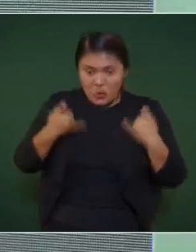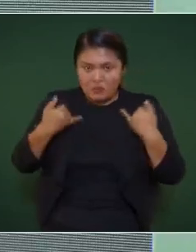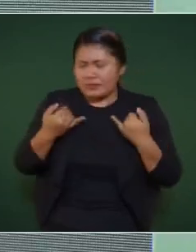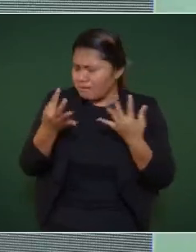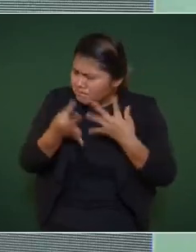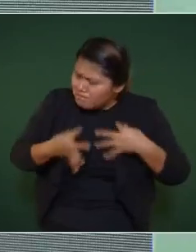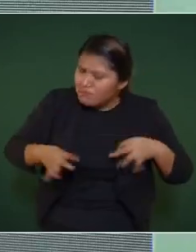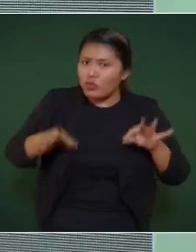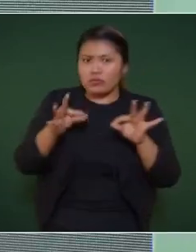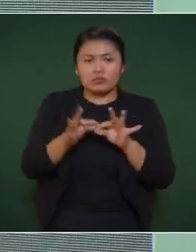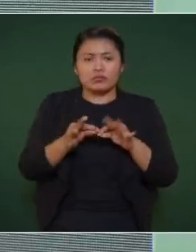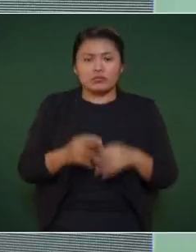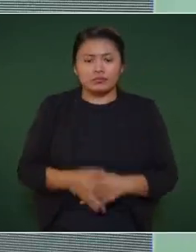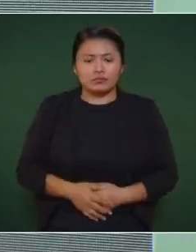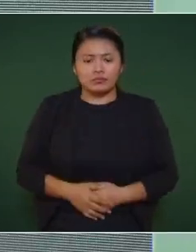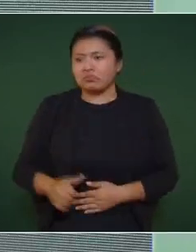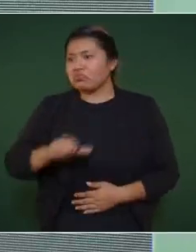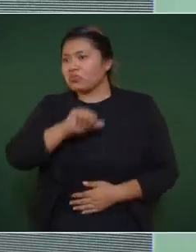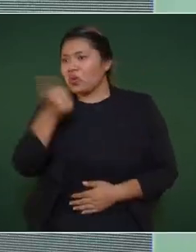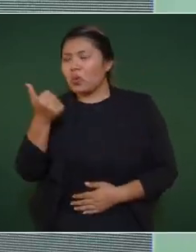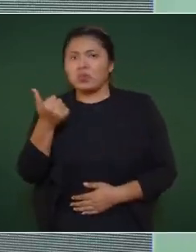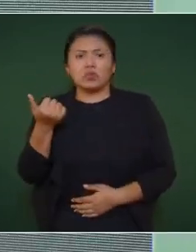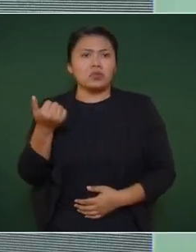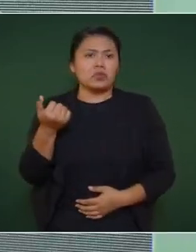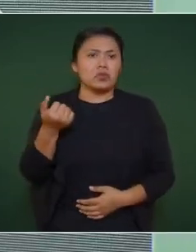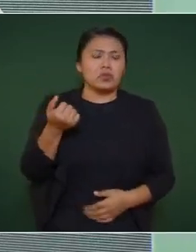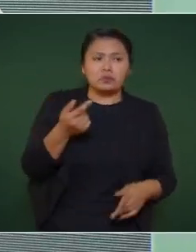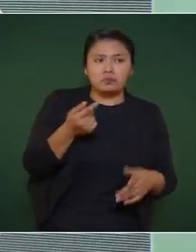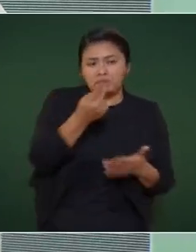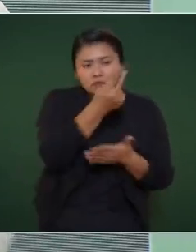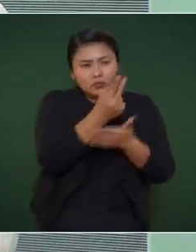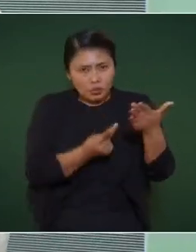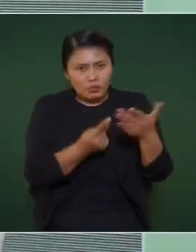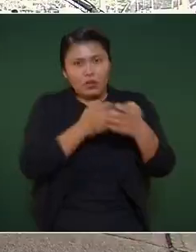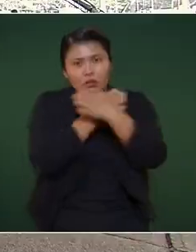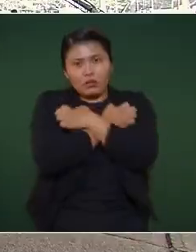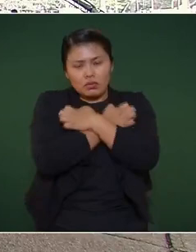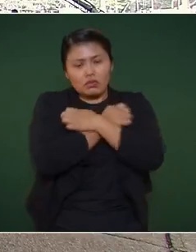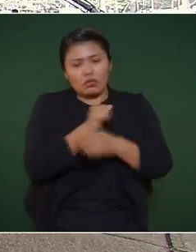¿Qué otro programa educativo? Lo que les comentaba,